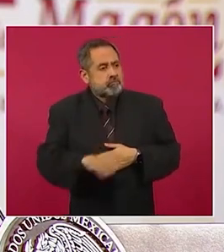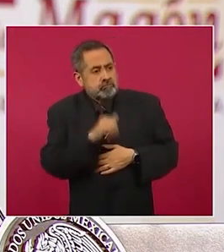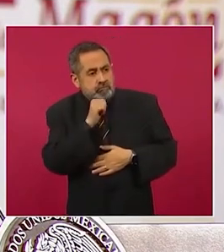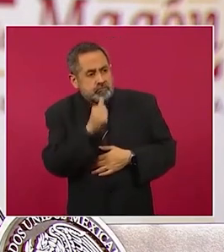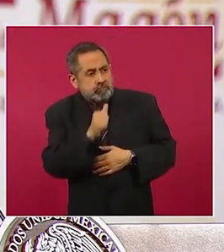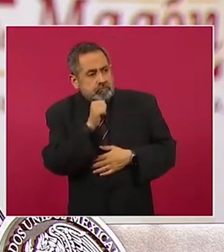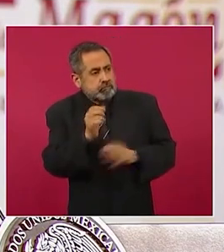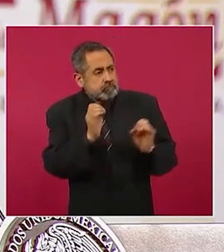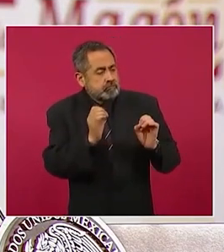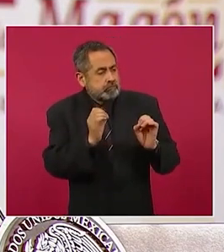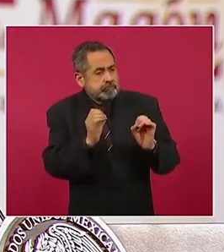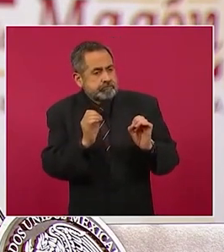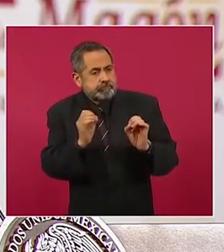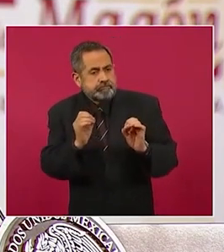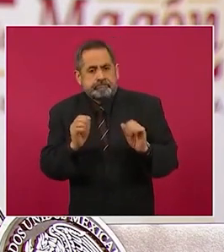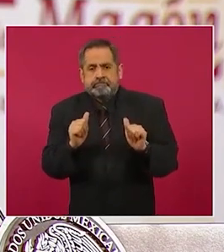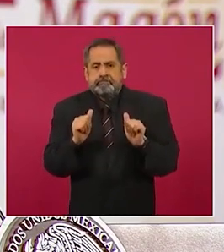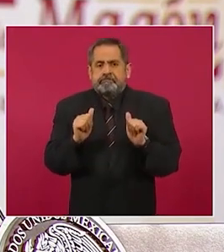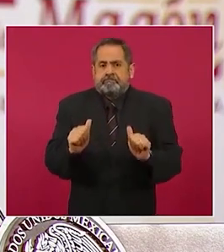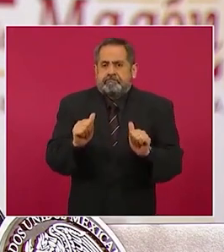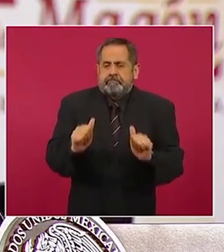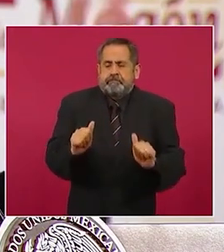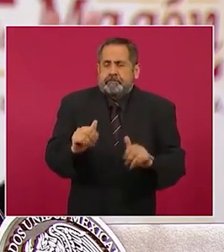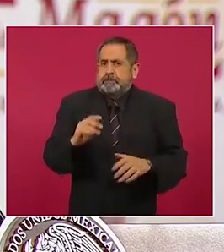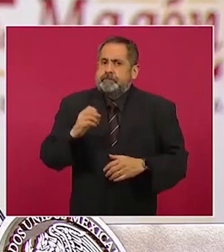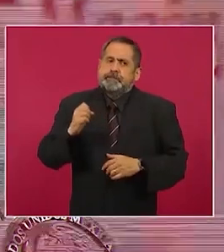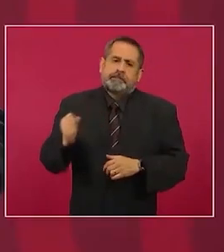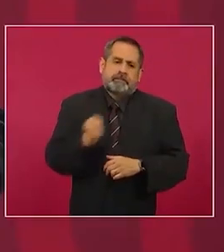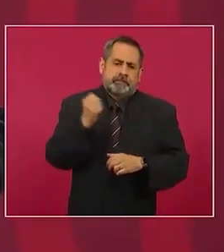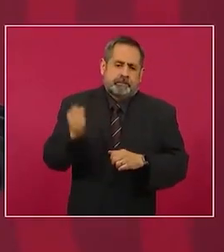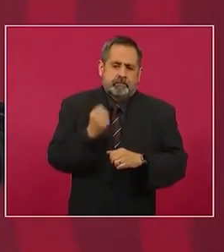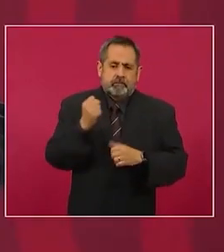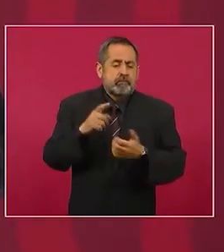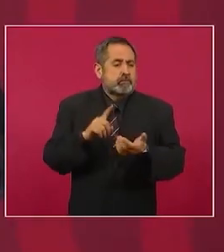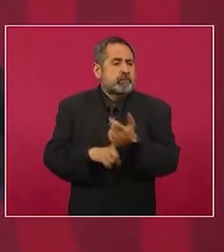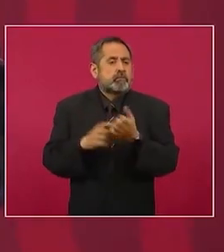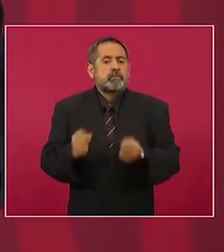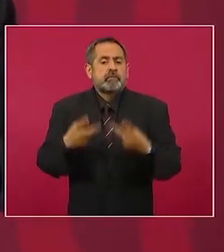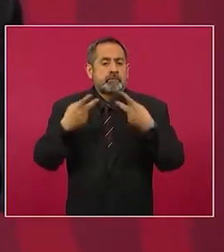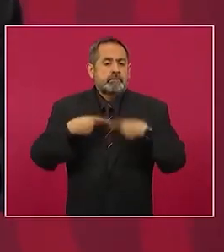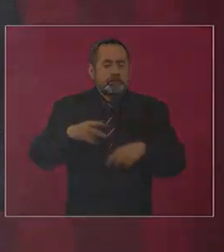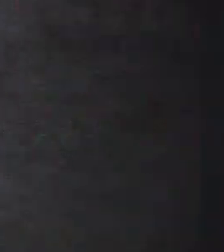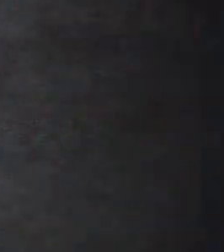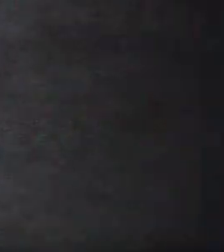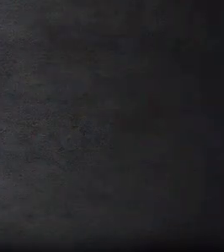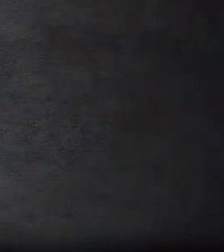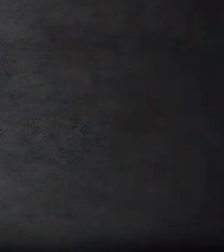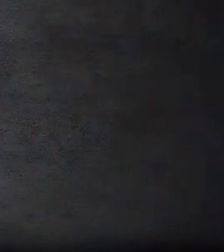mantiene una estabilidad en cuanto, afortunadamente, en cuanto al número de defunciones.